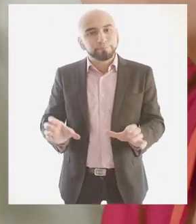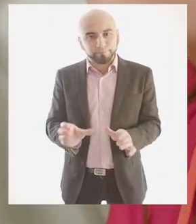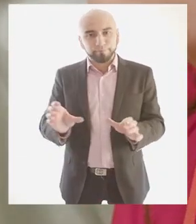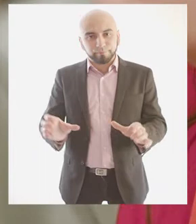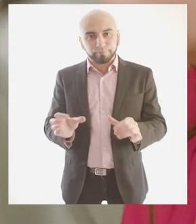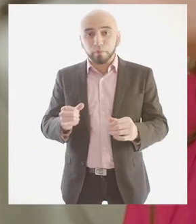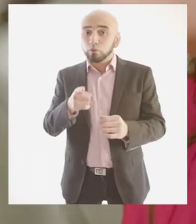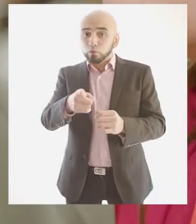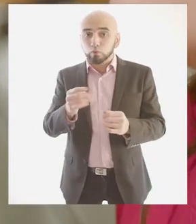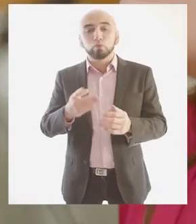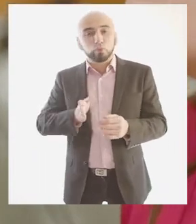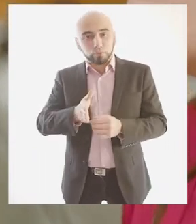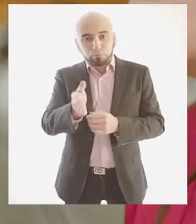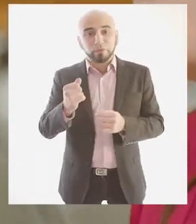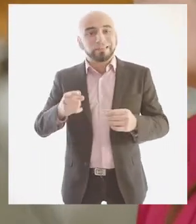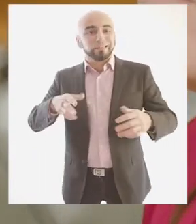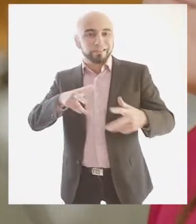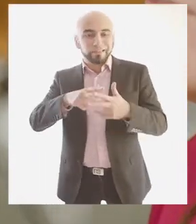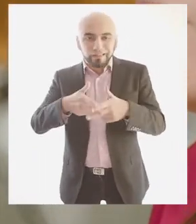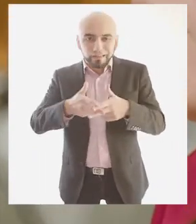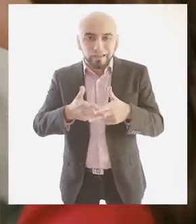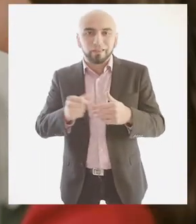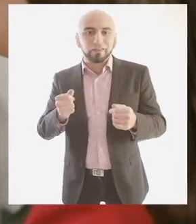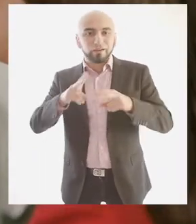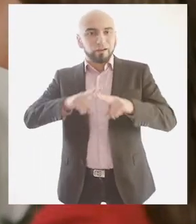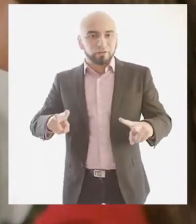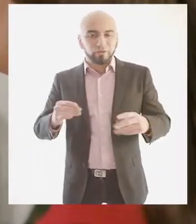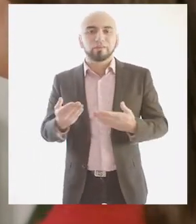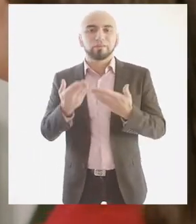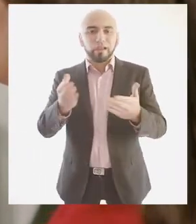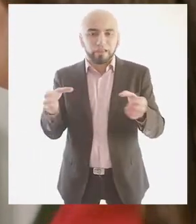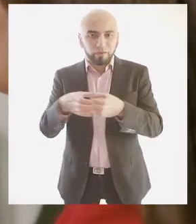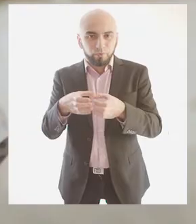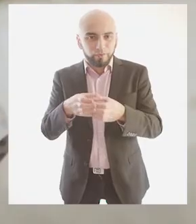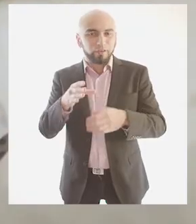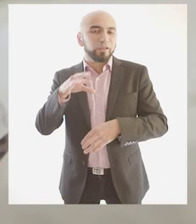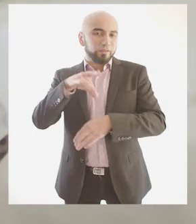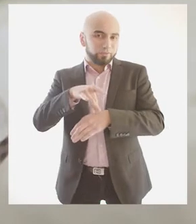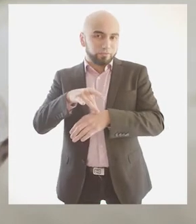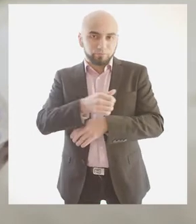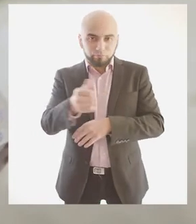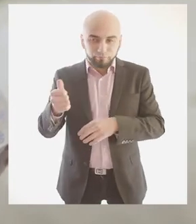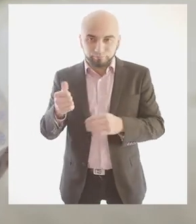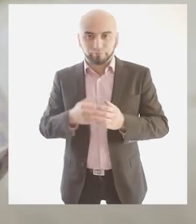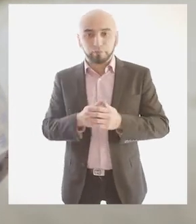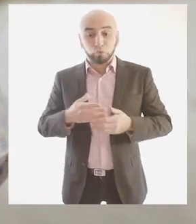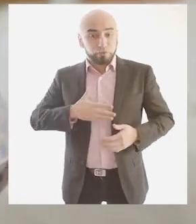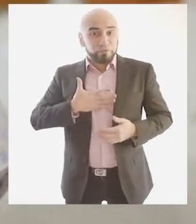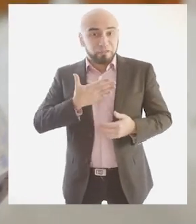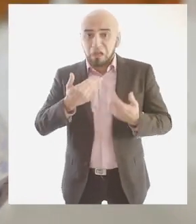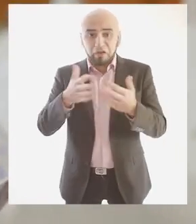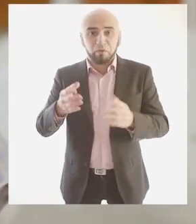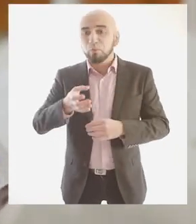Sigue las técnicas de respiración y relajación que te indique tu equipo de salud. Siente la libertad de